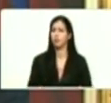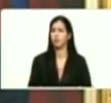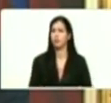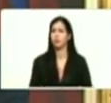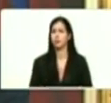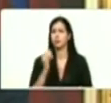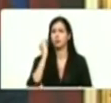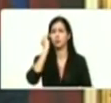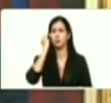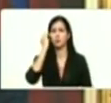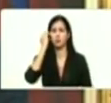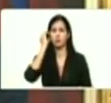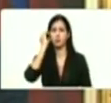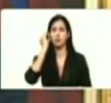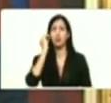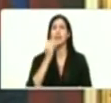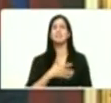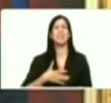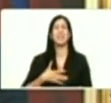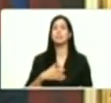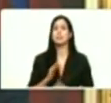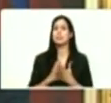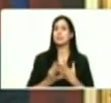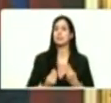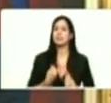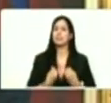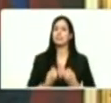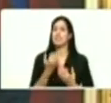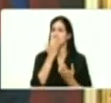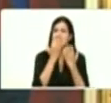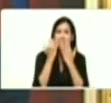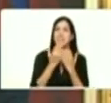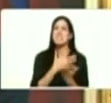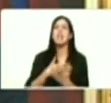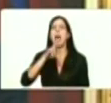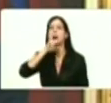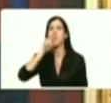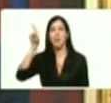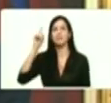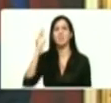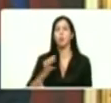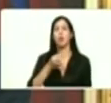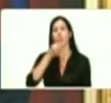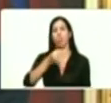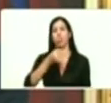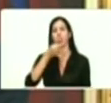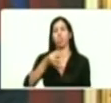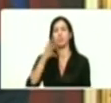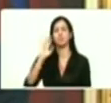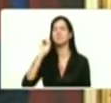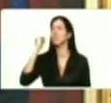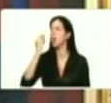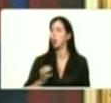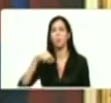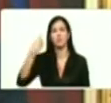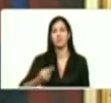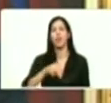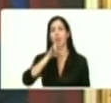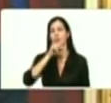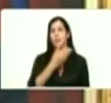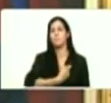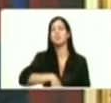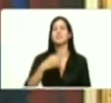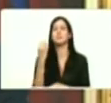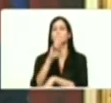vamos lo de esta desesperado por salir a clara ahorita se va a la palabra y empieza a hablar mañana va a pasar se los